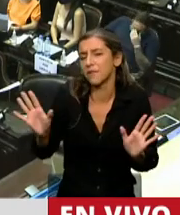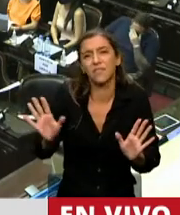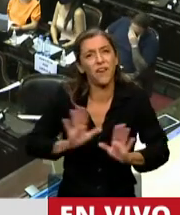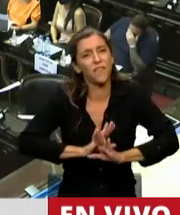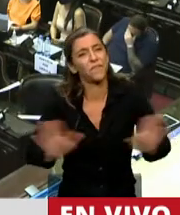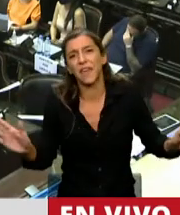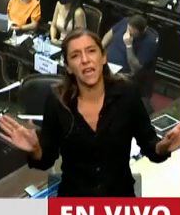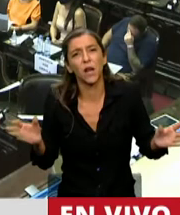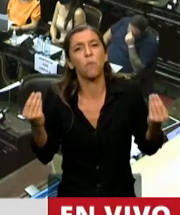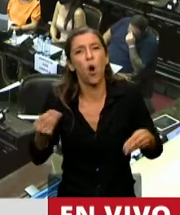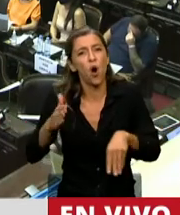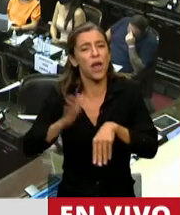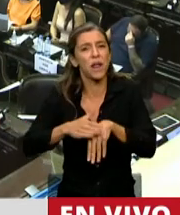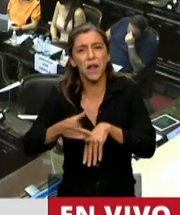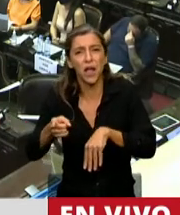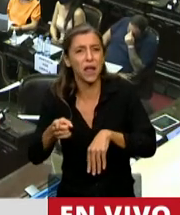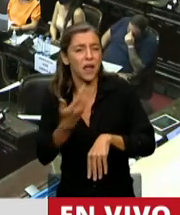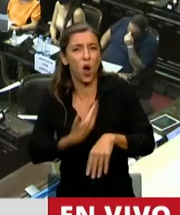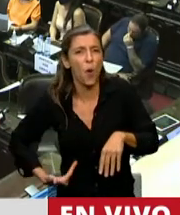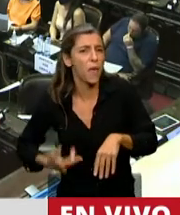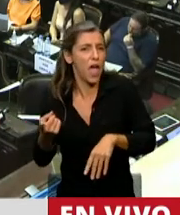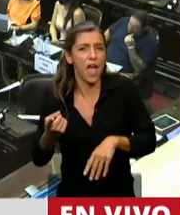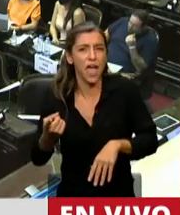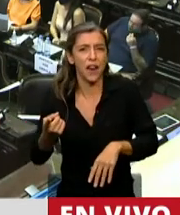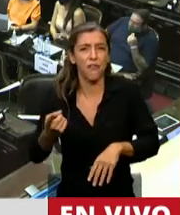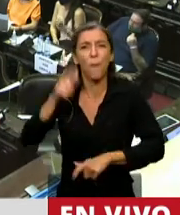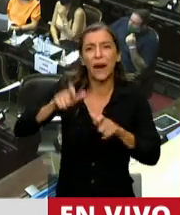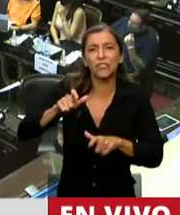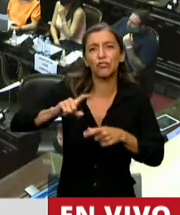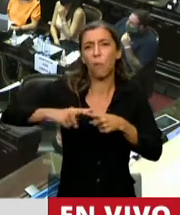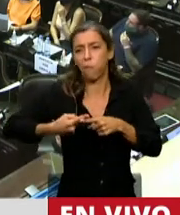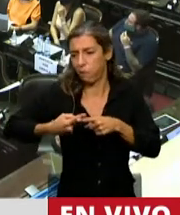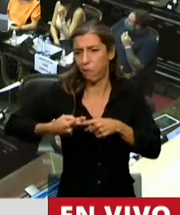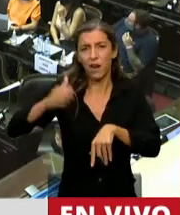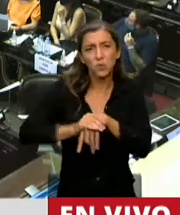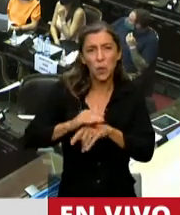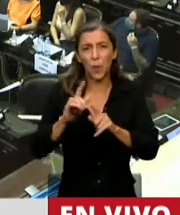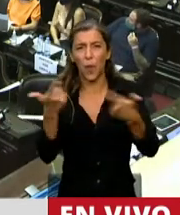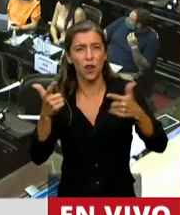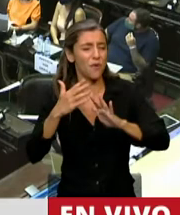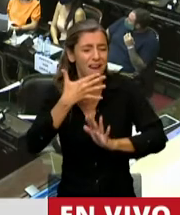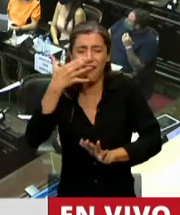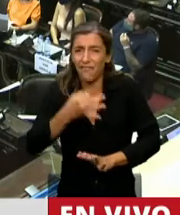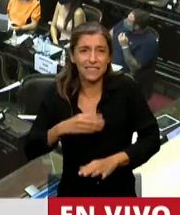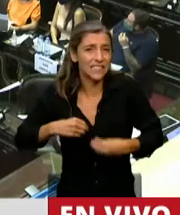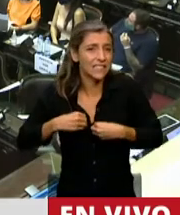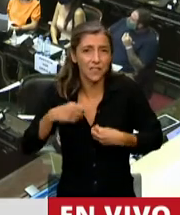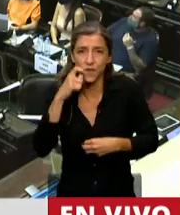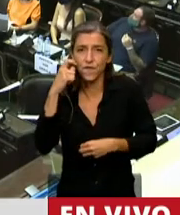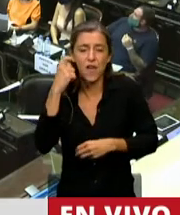por gobiernos irresponsables, políticos responsables, y la verdad que esto hasta me da vergüenza